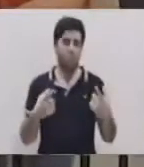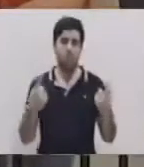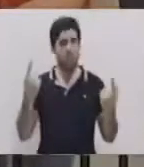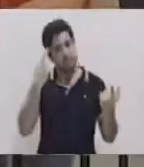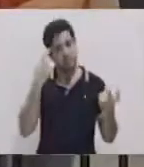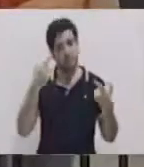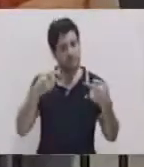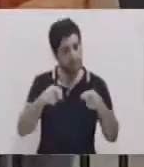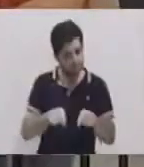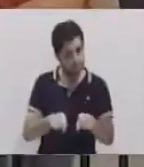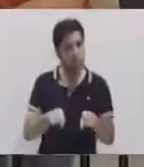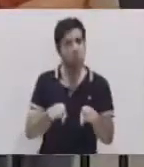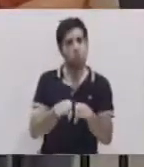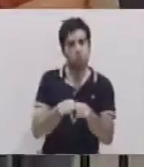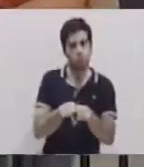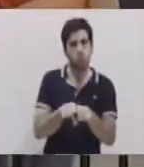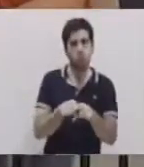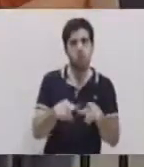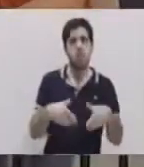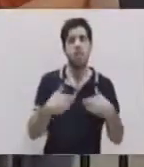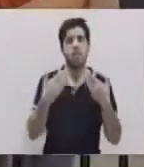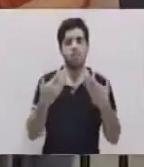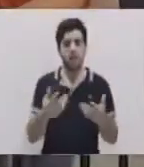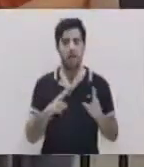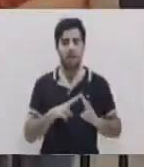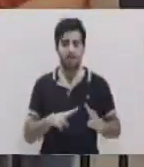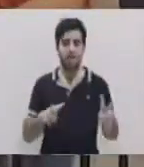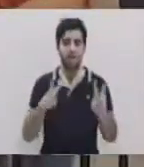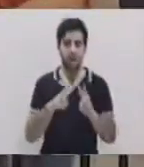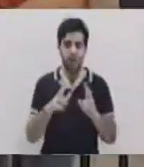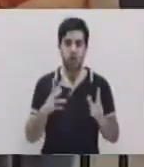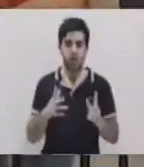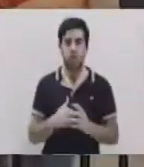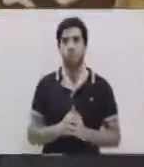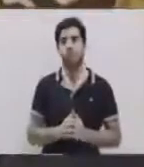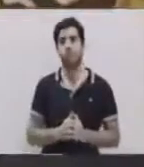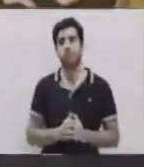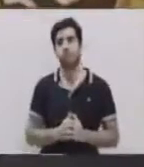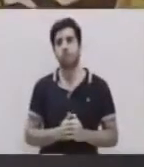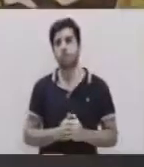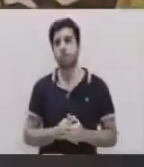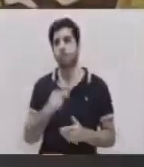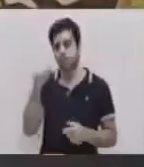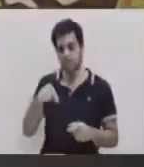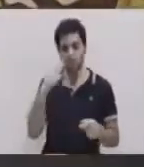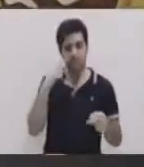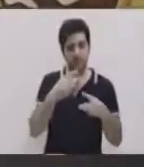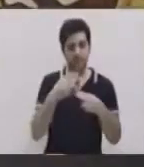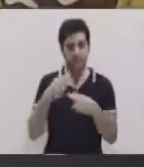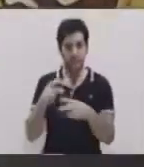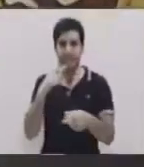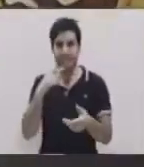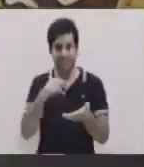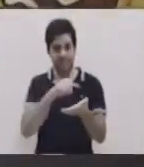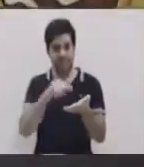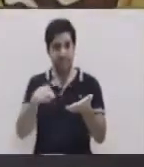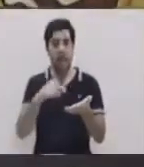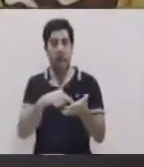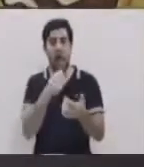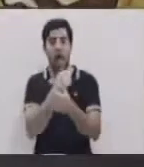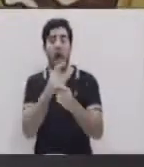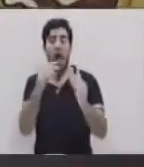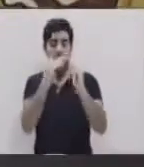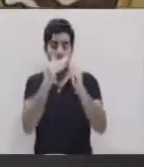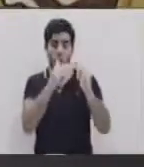valores, los principios. Y a mí me gusta mucho esta frase, y dice: el amor en tu hogar va a determinar el corazón de